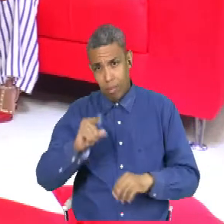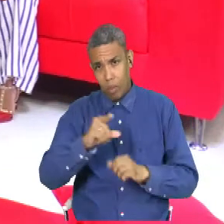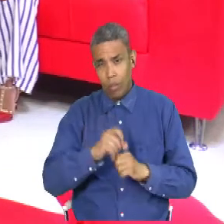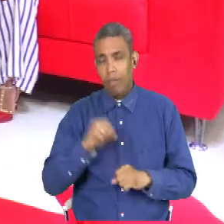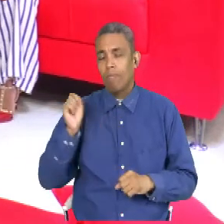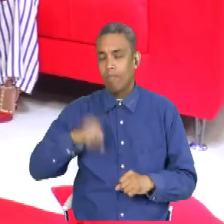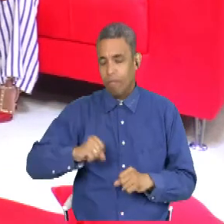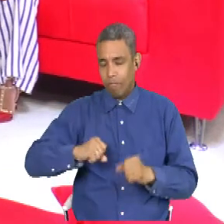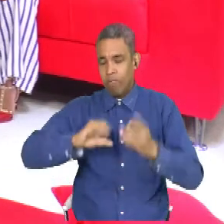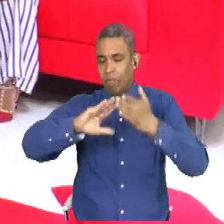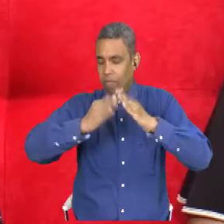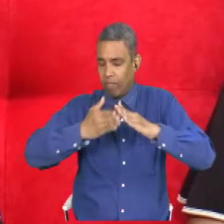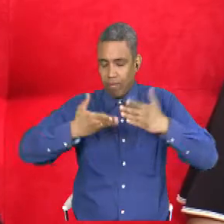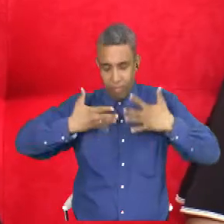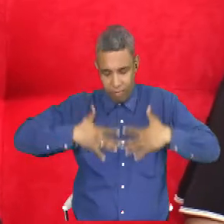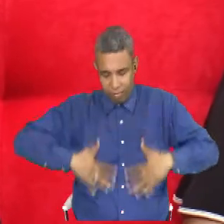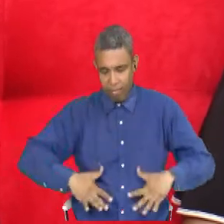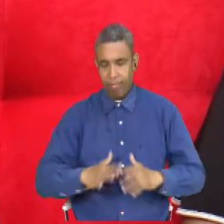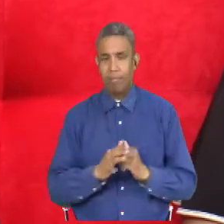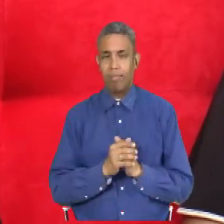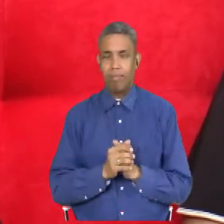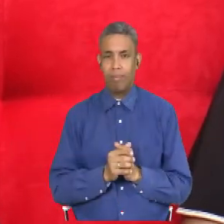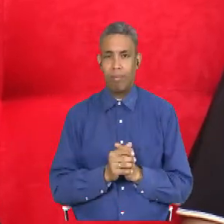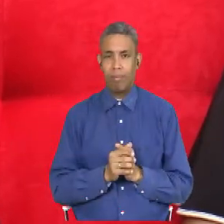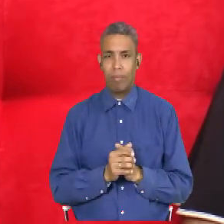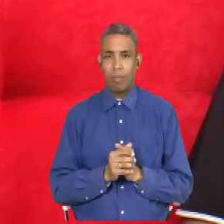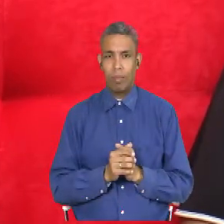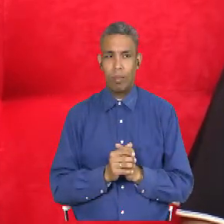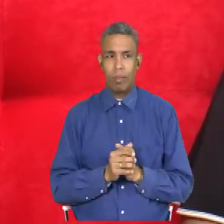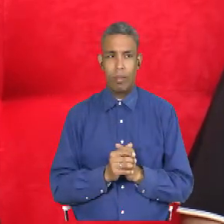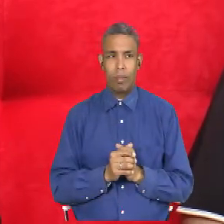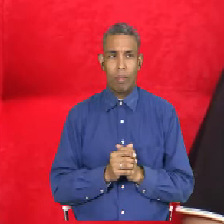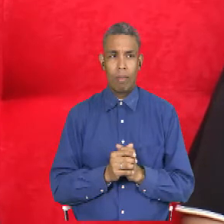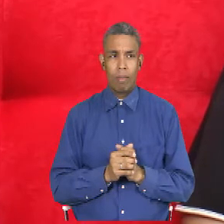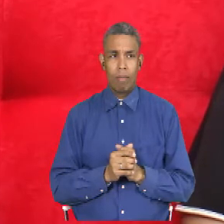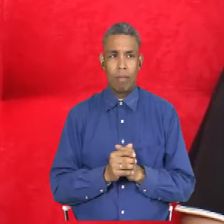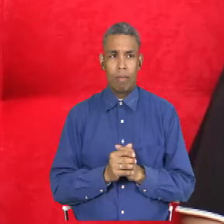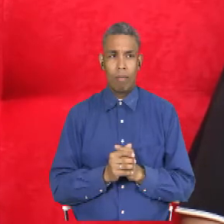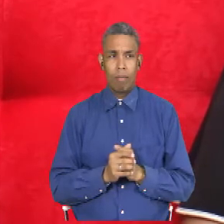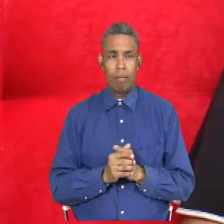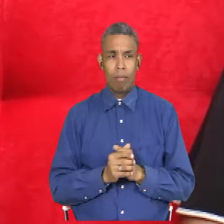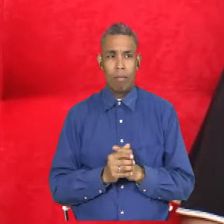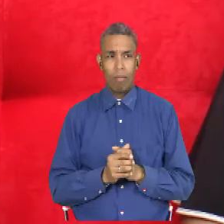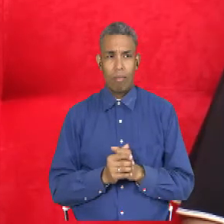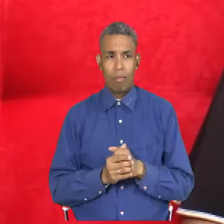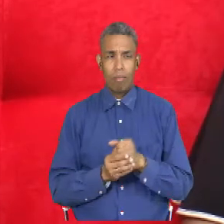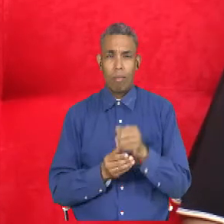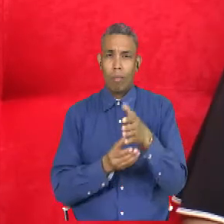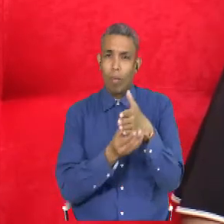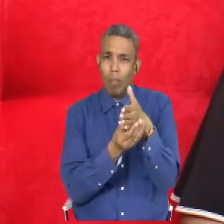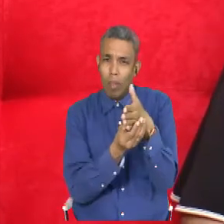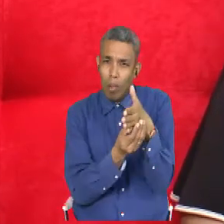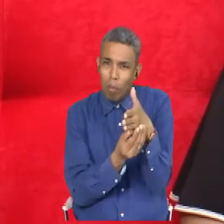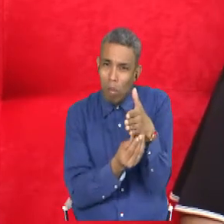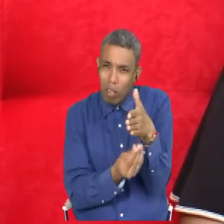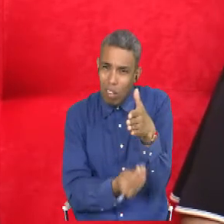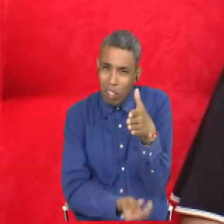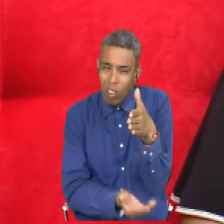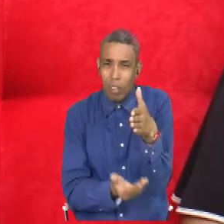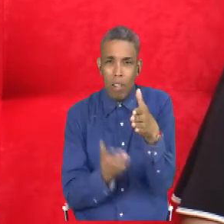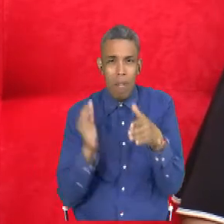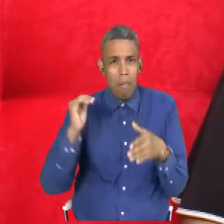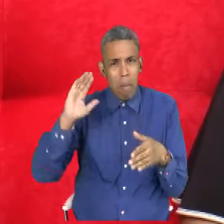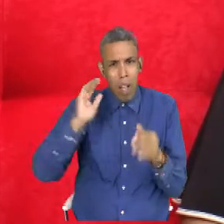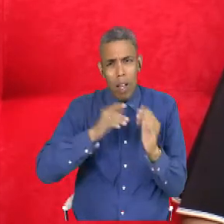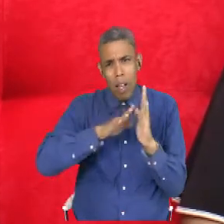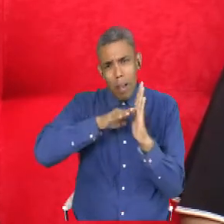comunidad. Exclusivamente a la comunidad de escasos recursos, puesto que nosotros ofrecemos unos servicios de bajo